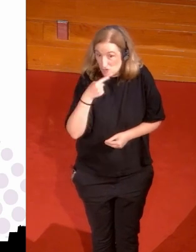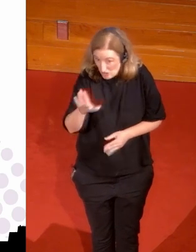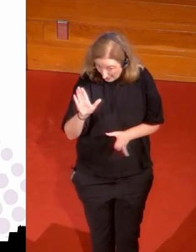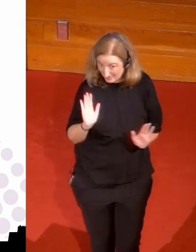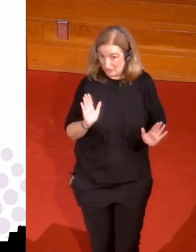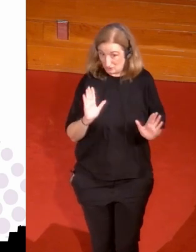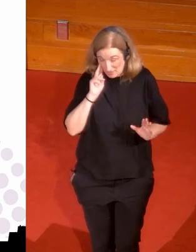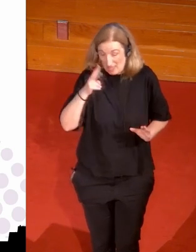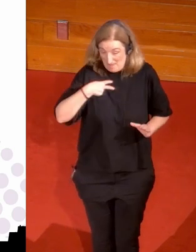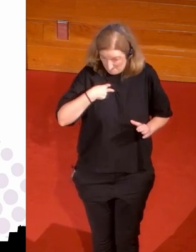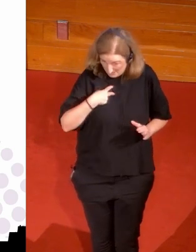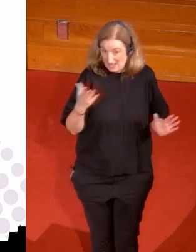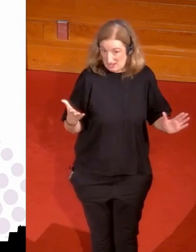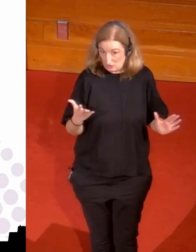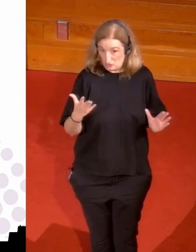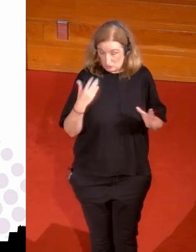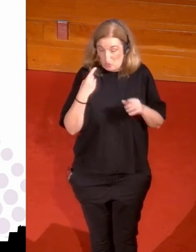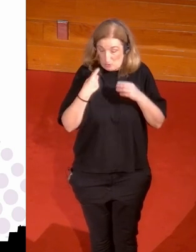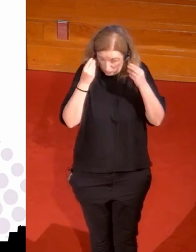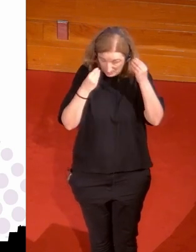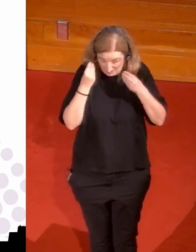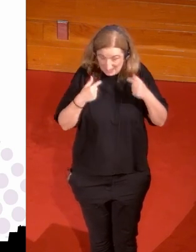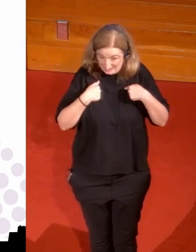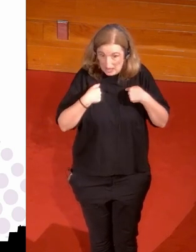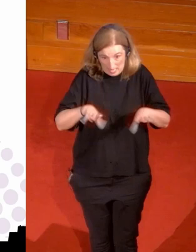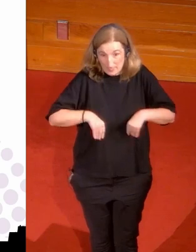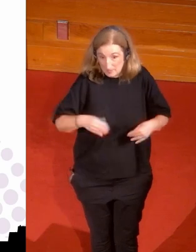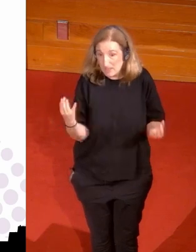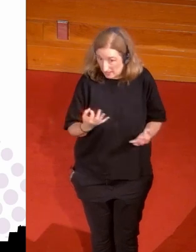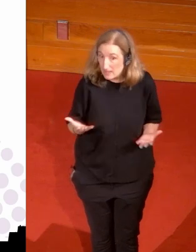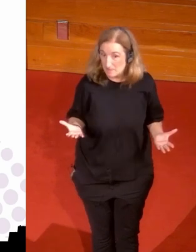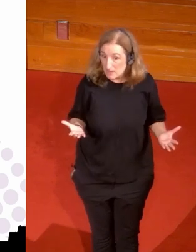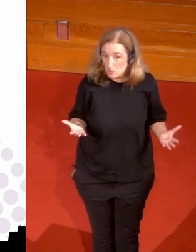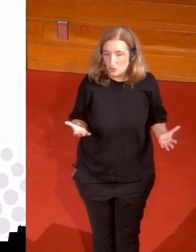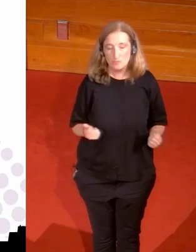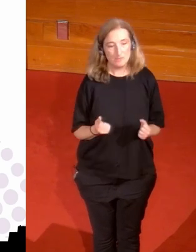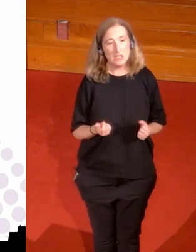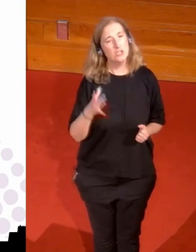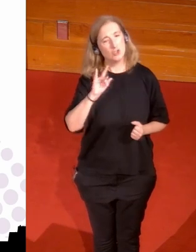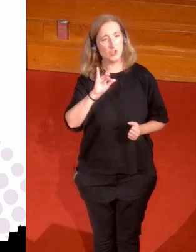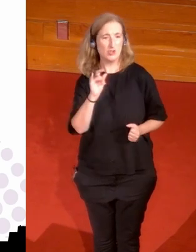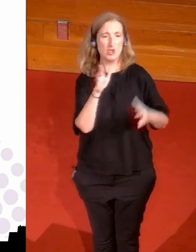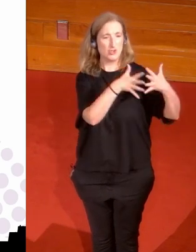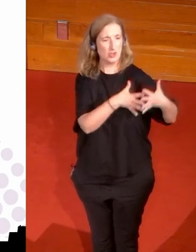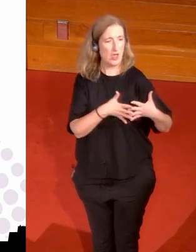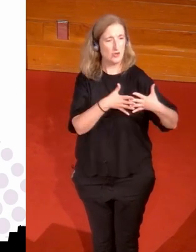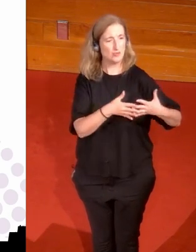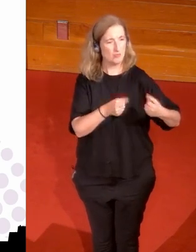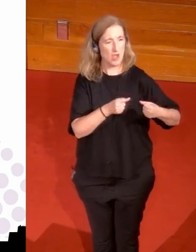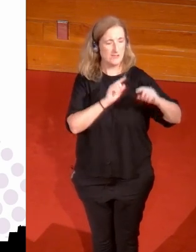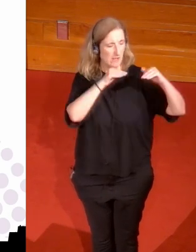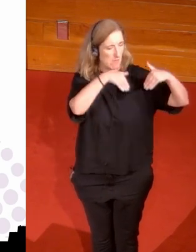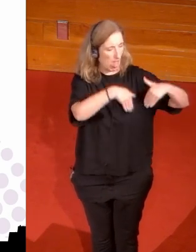el interveniente anterior Pues también deberíamos asumirlos Pero bueno hay quien dice Sí sí sí los Estados Unidos están en